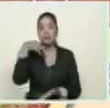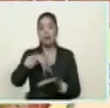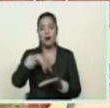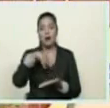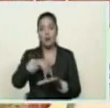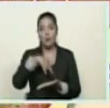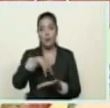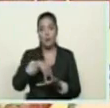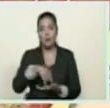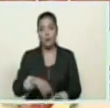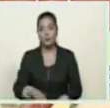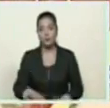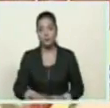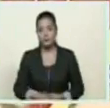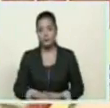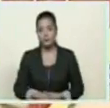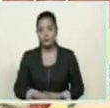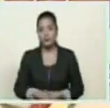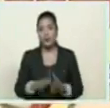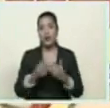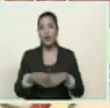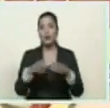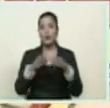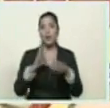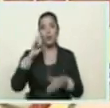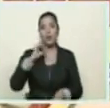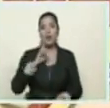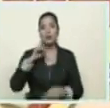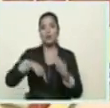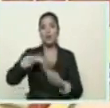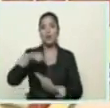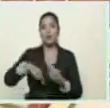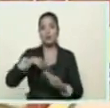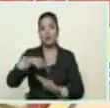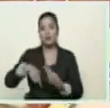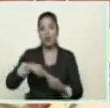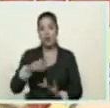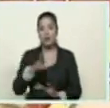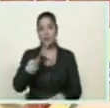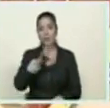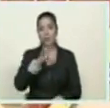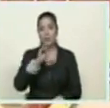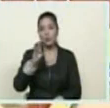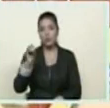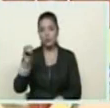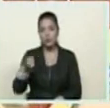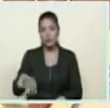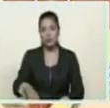carabobo el movimiento bolivariano revolucionario 200